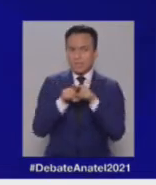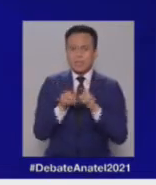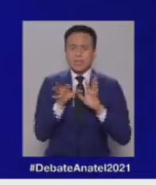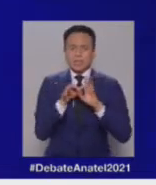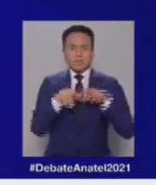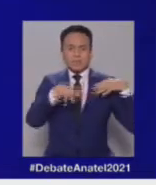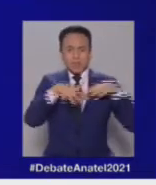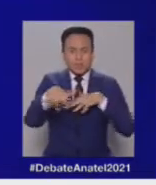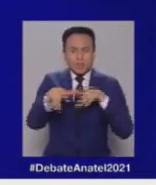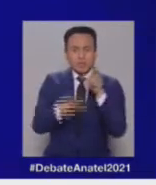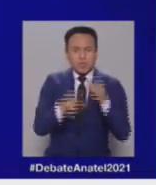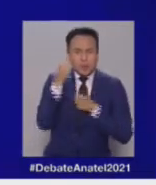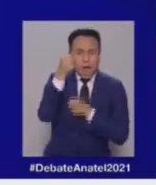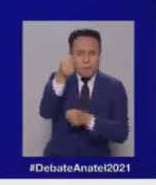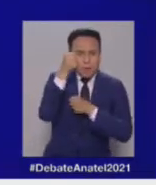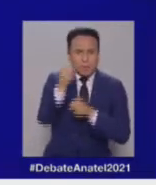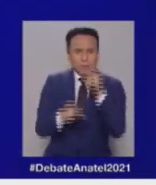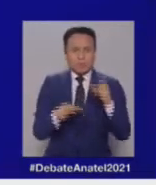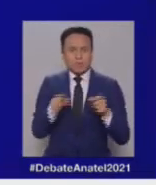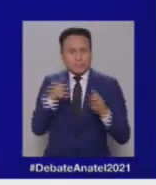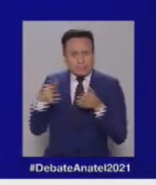participe en vivo,